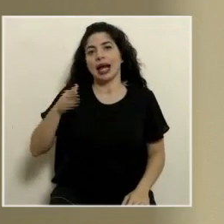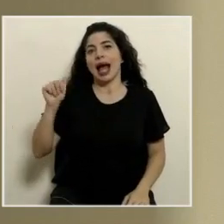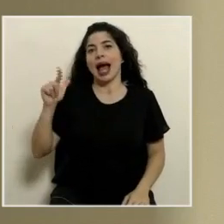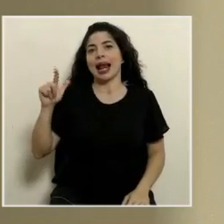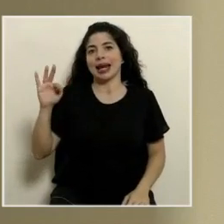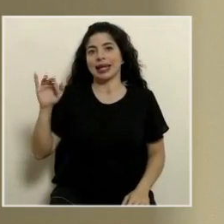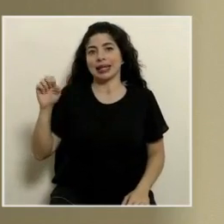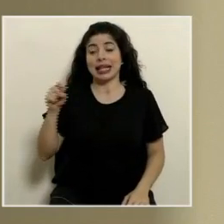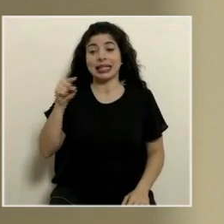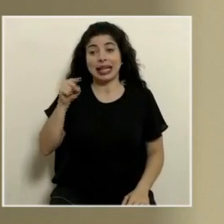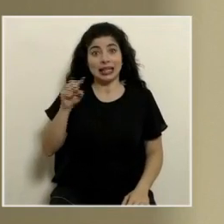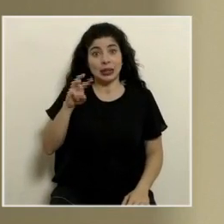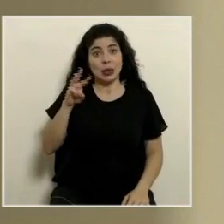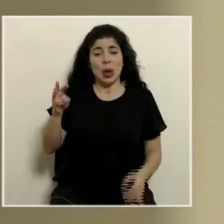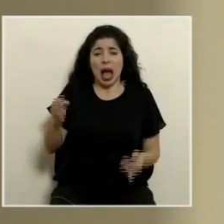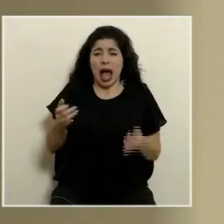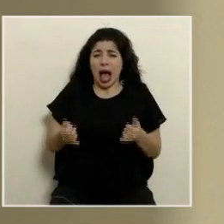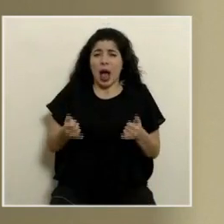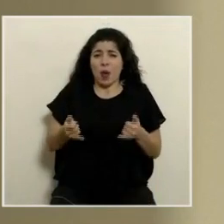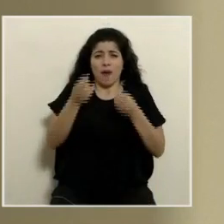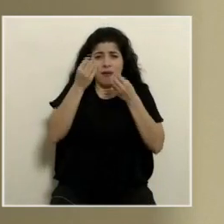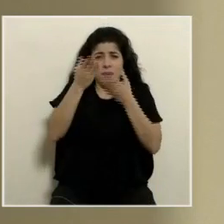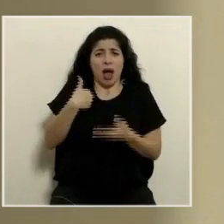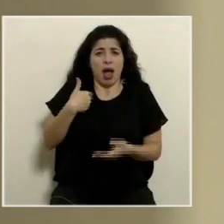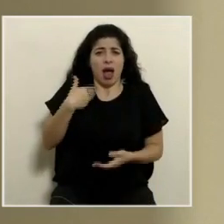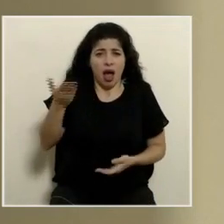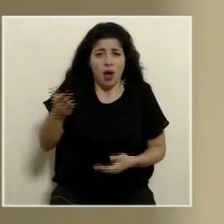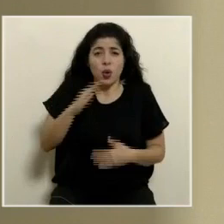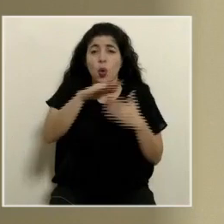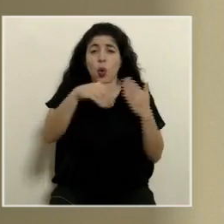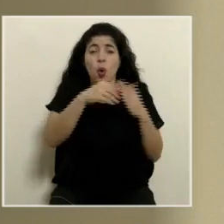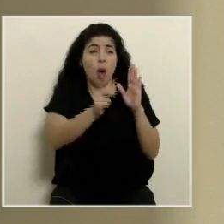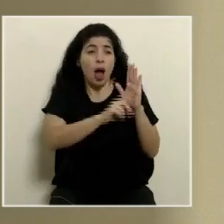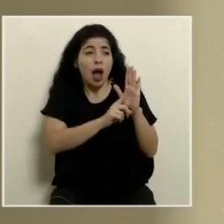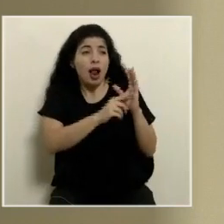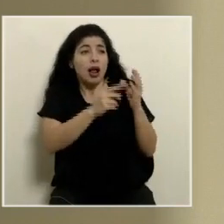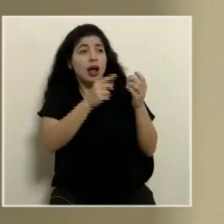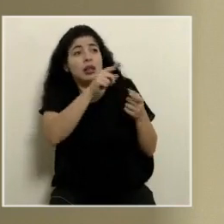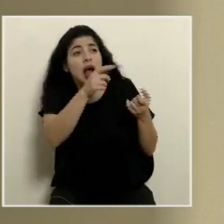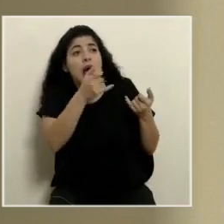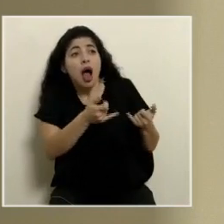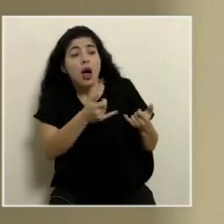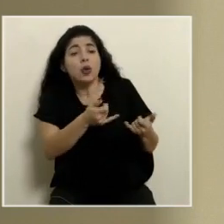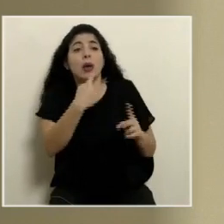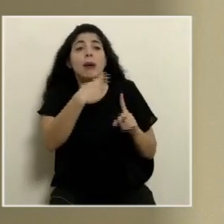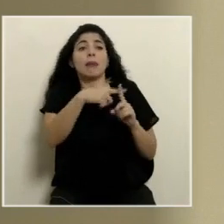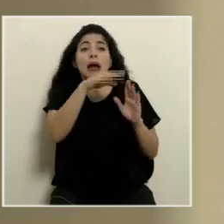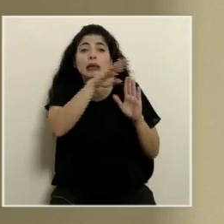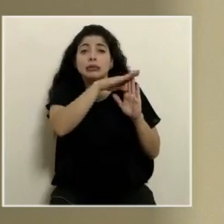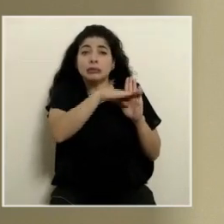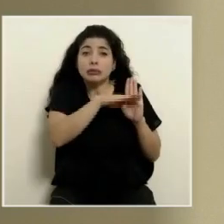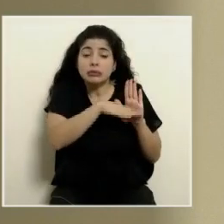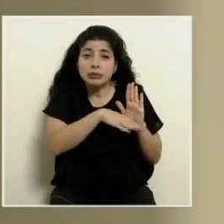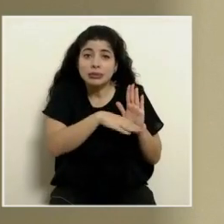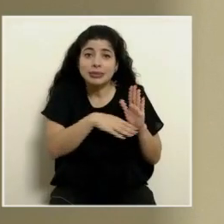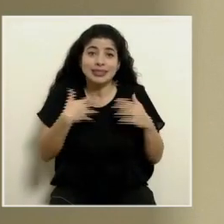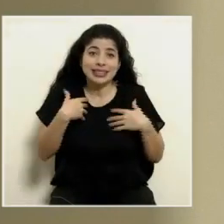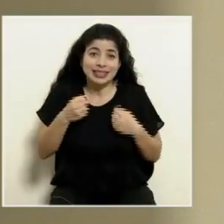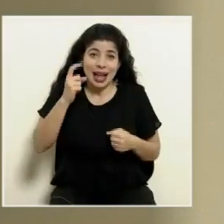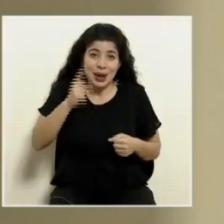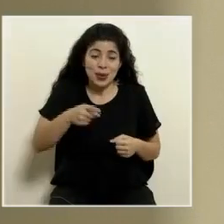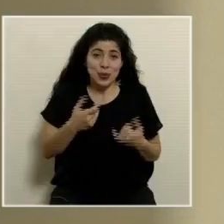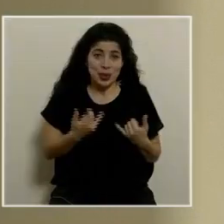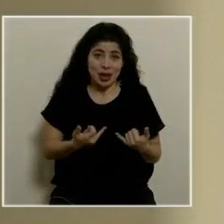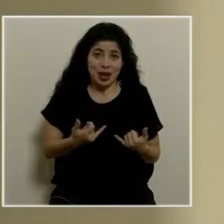presidencia.go.cr/inclinada-alertas. El sitio está totalmente actualizado con las alertas que están vigentes y las medidas sanitarias que